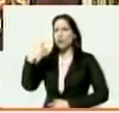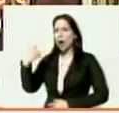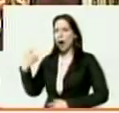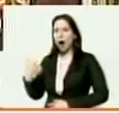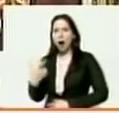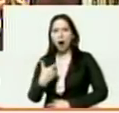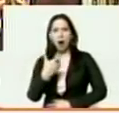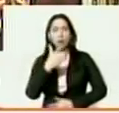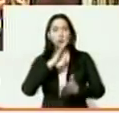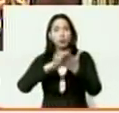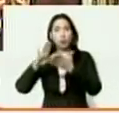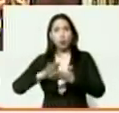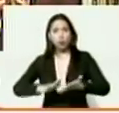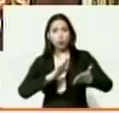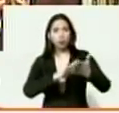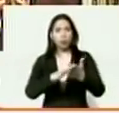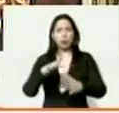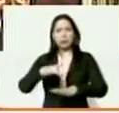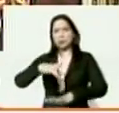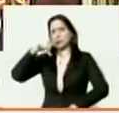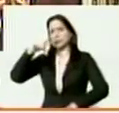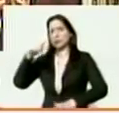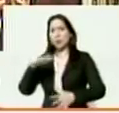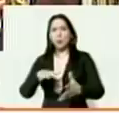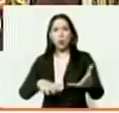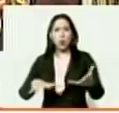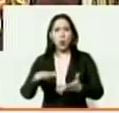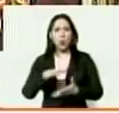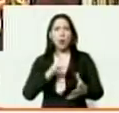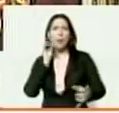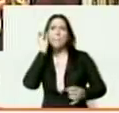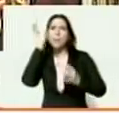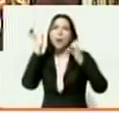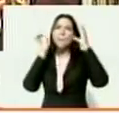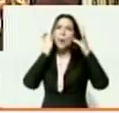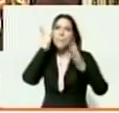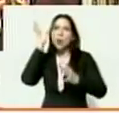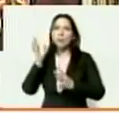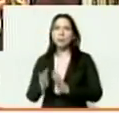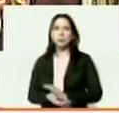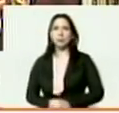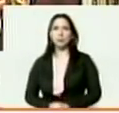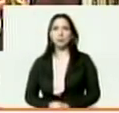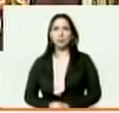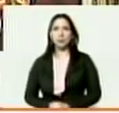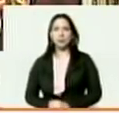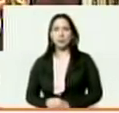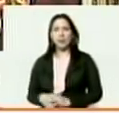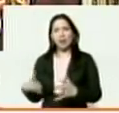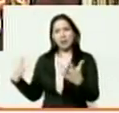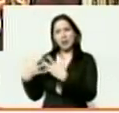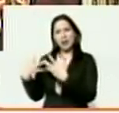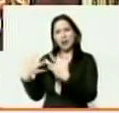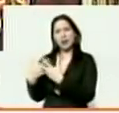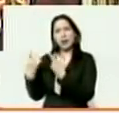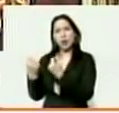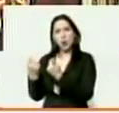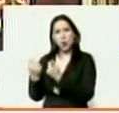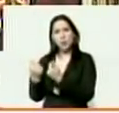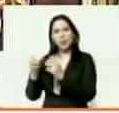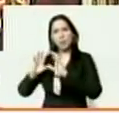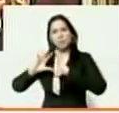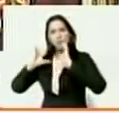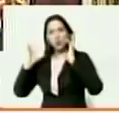soluciones a los gravísimos problemas creados por esta guerra económica